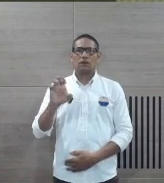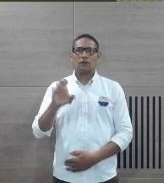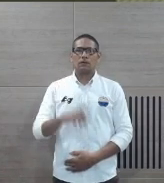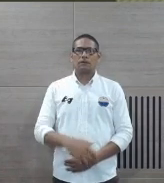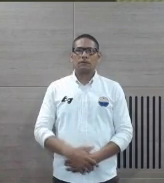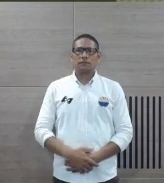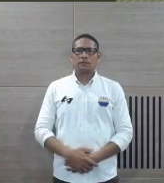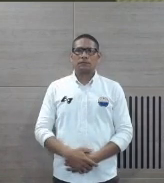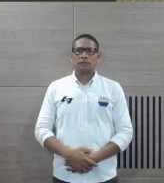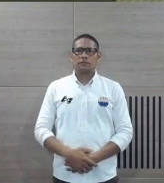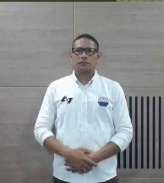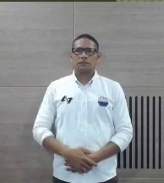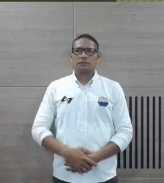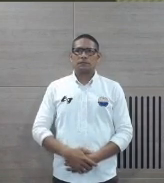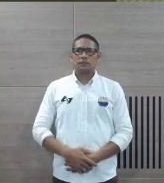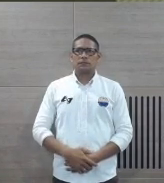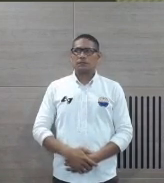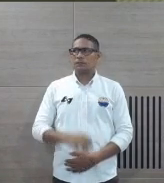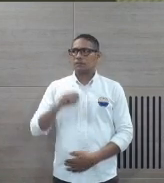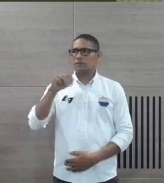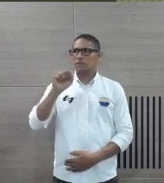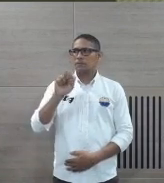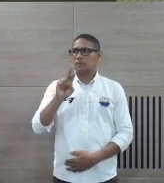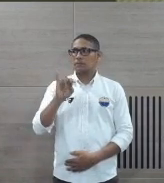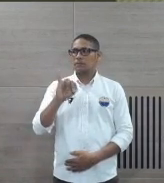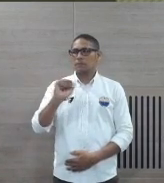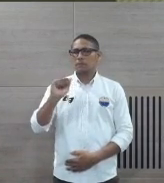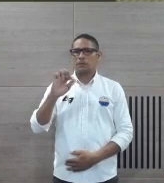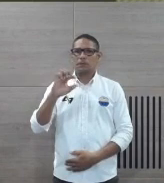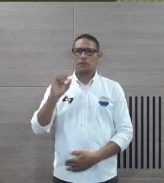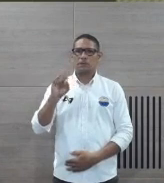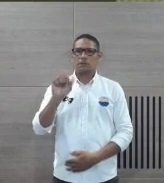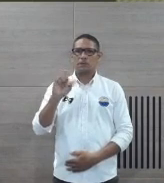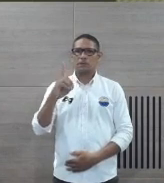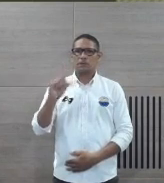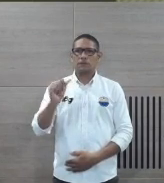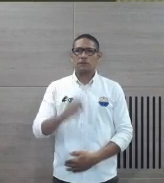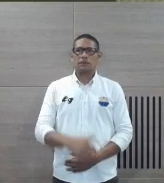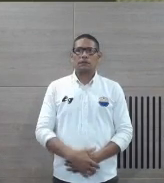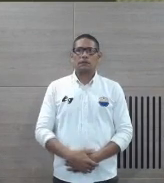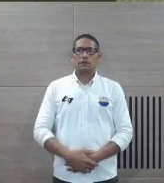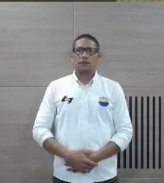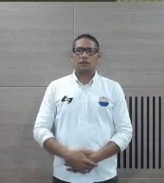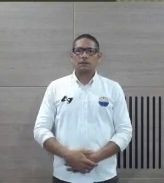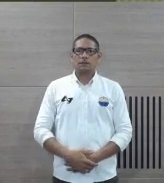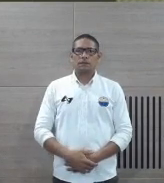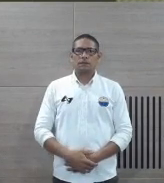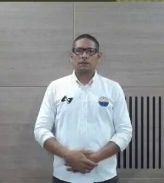María Eloísa Posada Ricardo. Jair Alfonso Tapias Ospino.